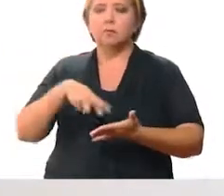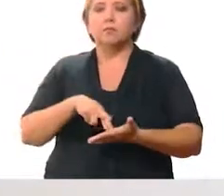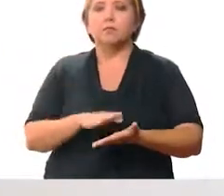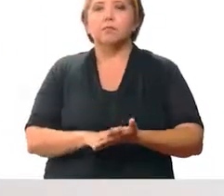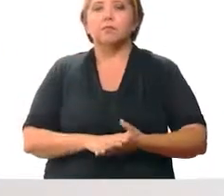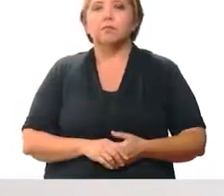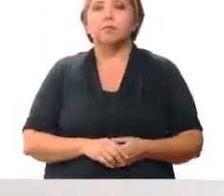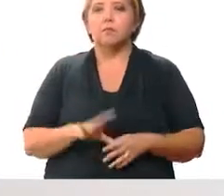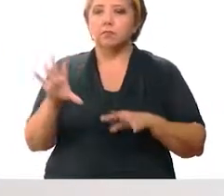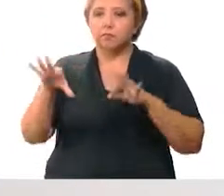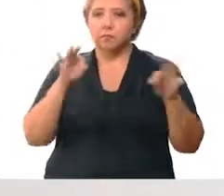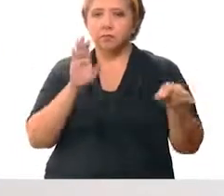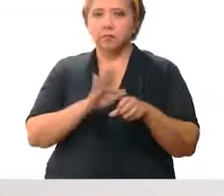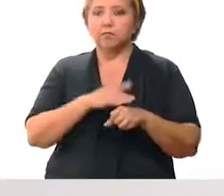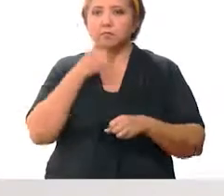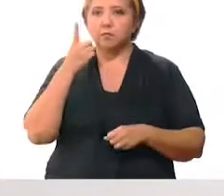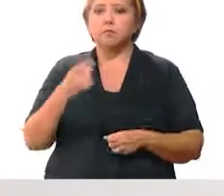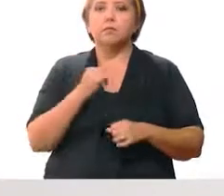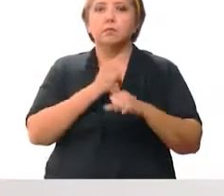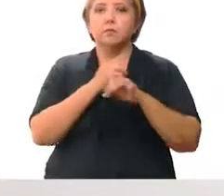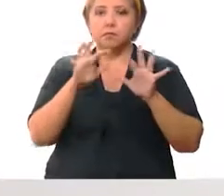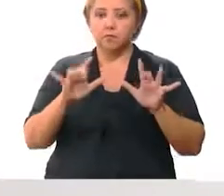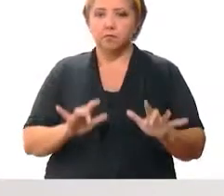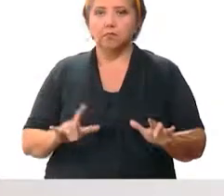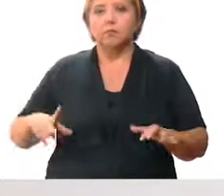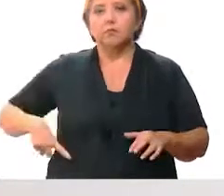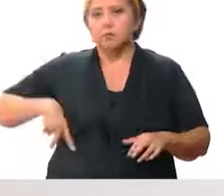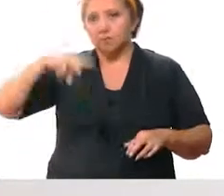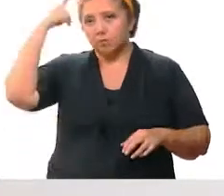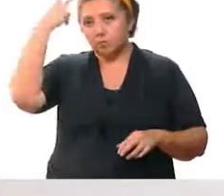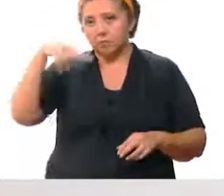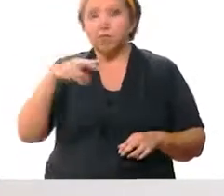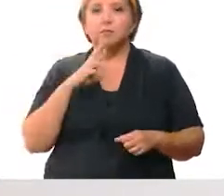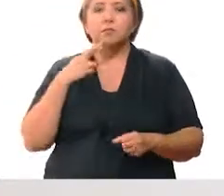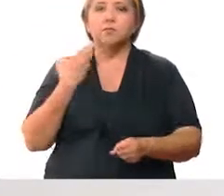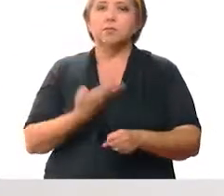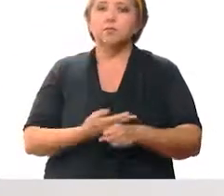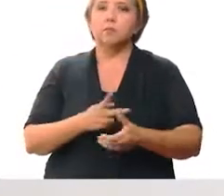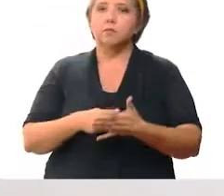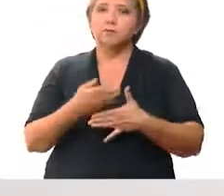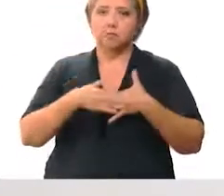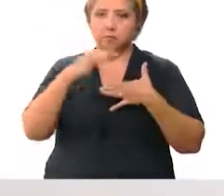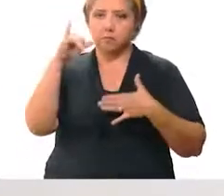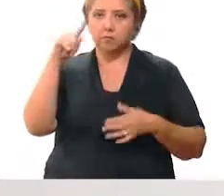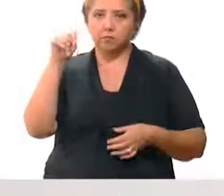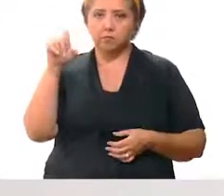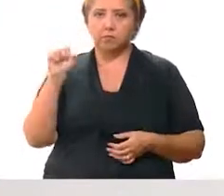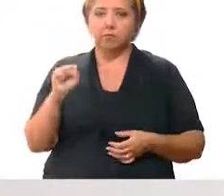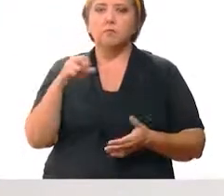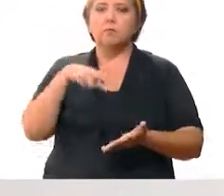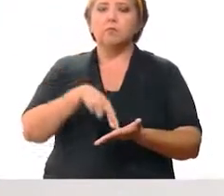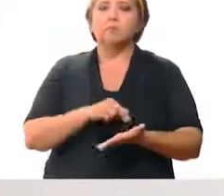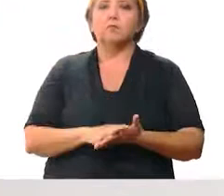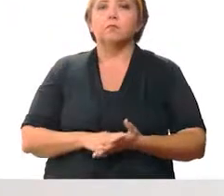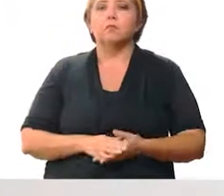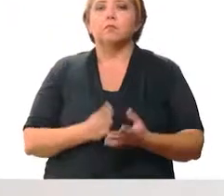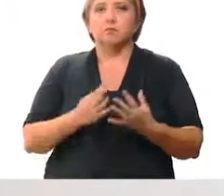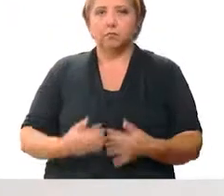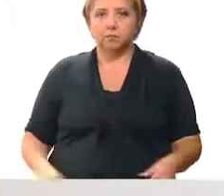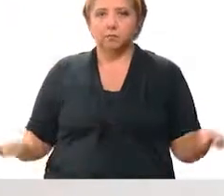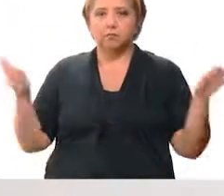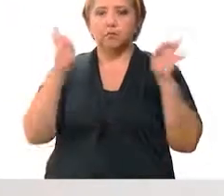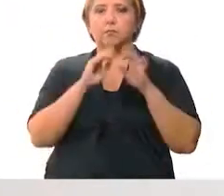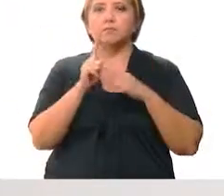registrada y seleccionada por medio de las plataformas del gobierno federal, quien está a cargo del proceso de citas y registros. Es